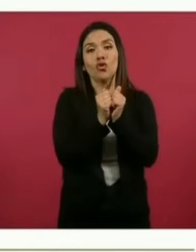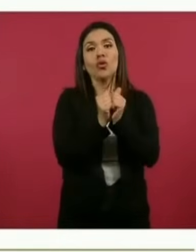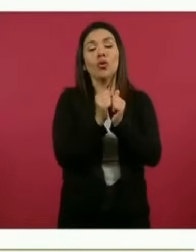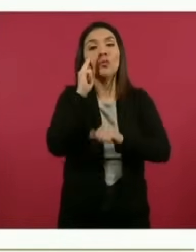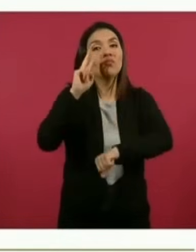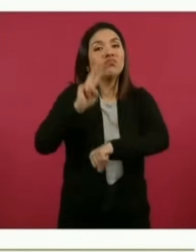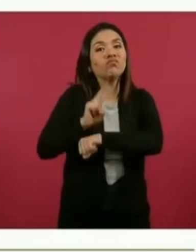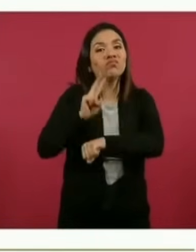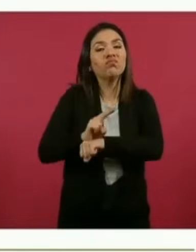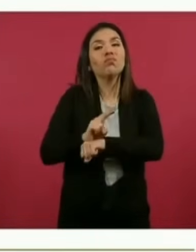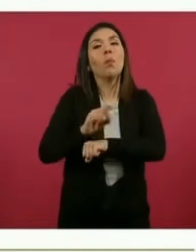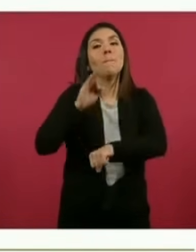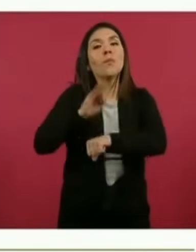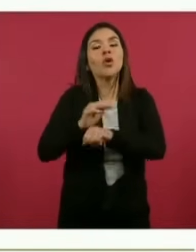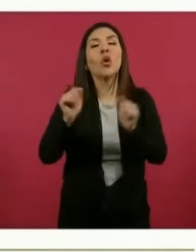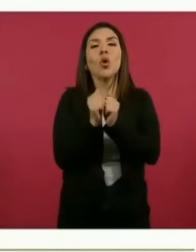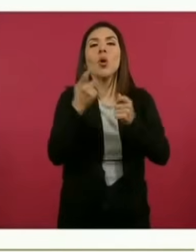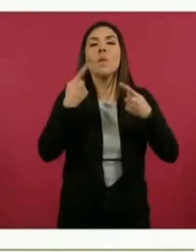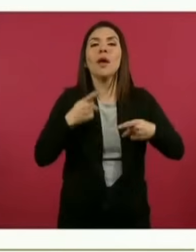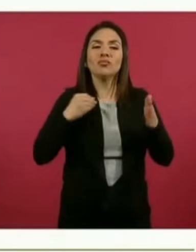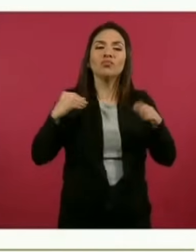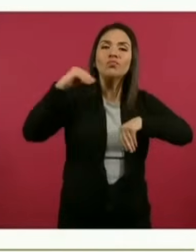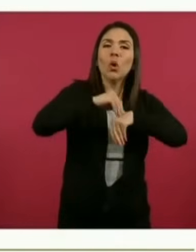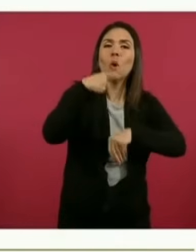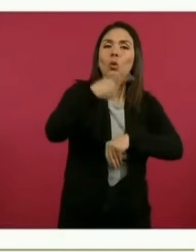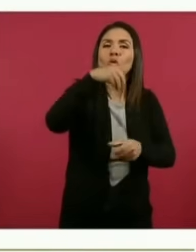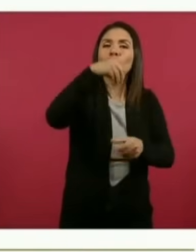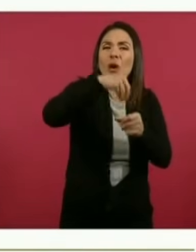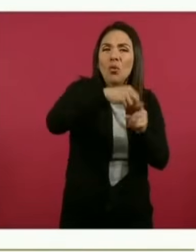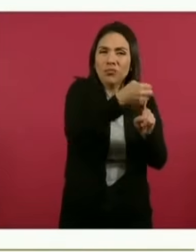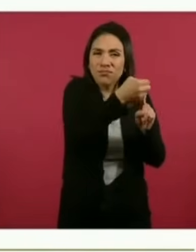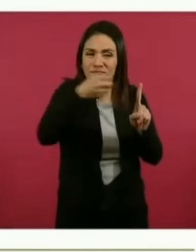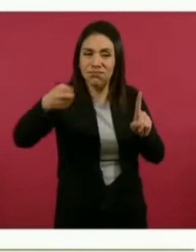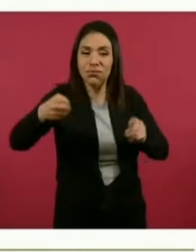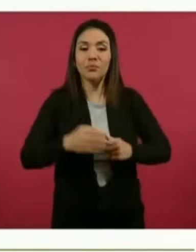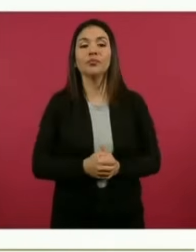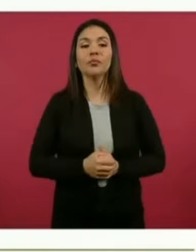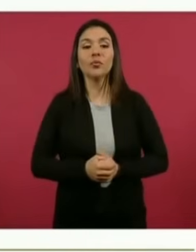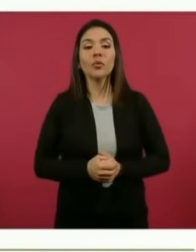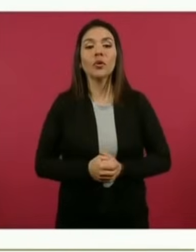autenticación protegido por usuario y contraseña. Uso de servicios web y